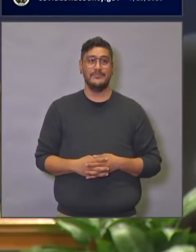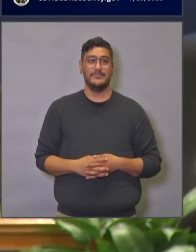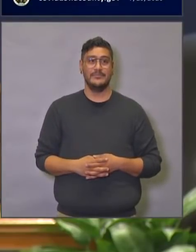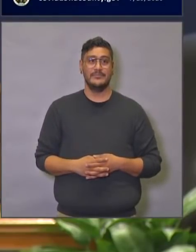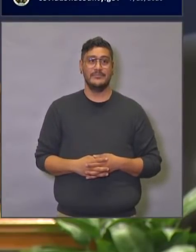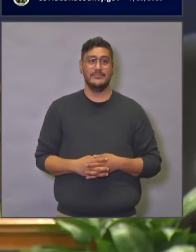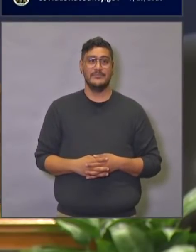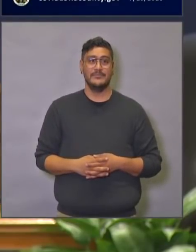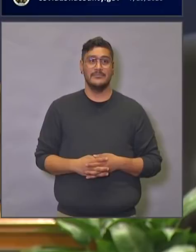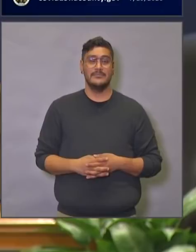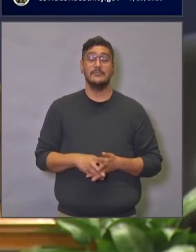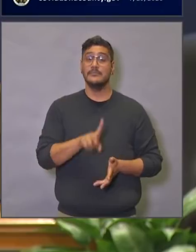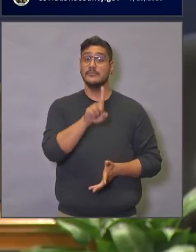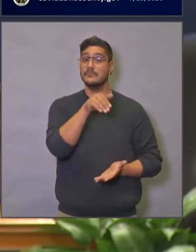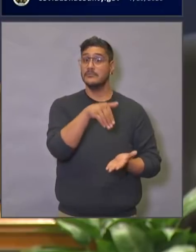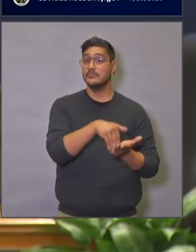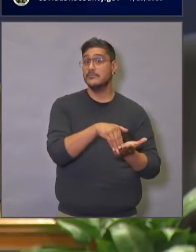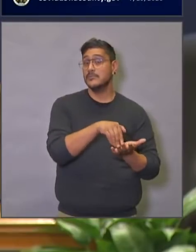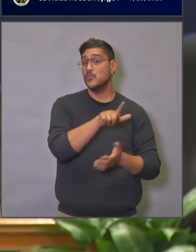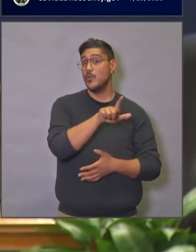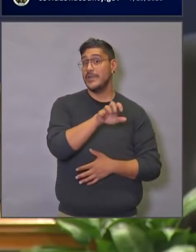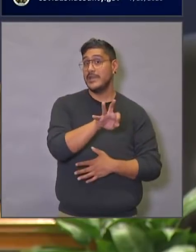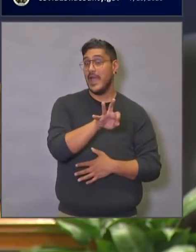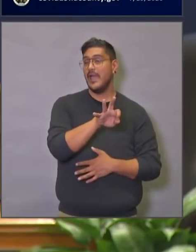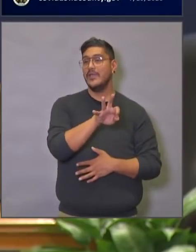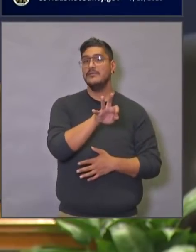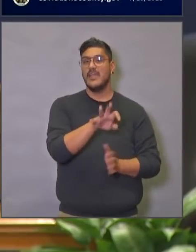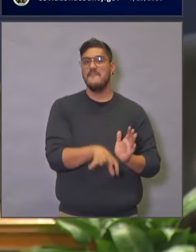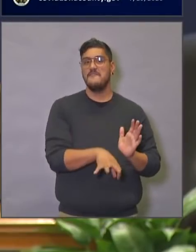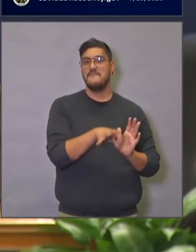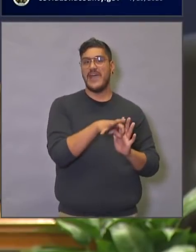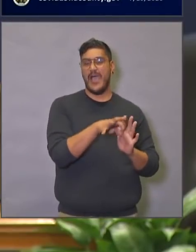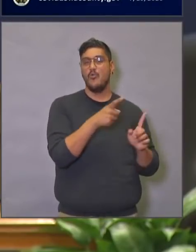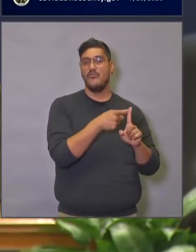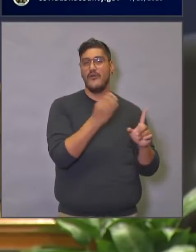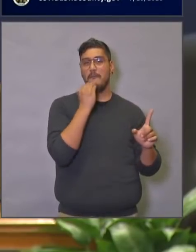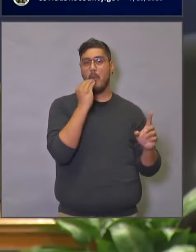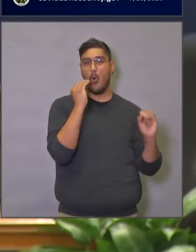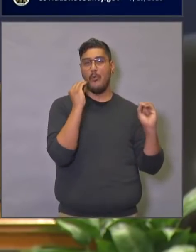Estamos reportando 1,029 casos confirmados entre personas sin hogar.